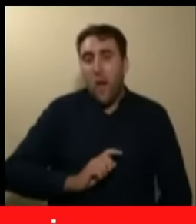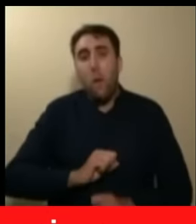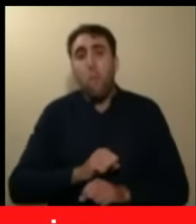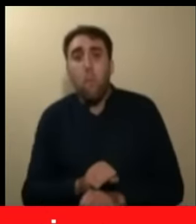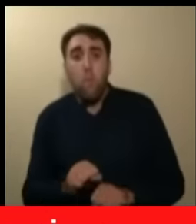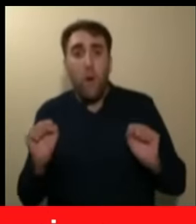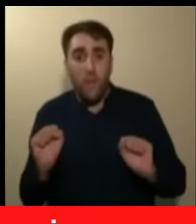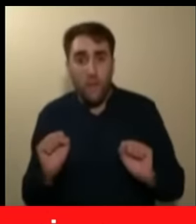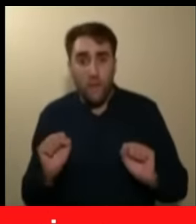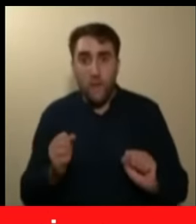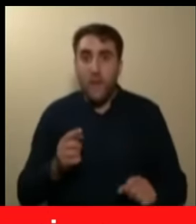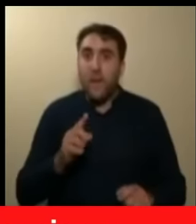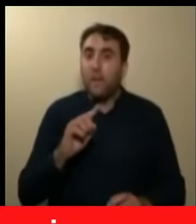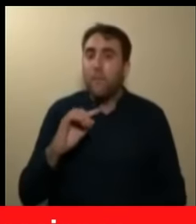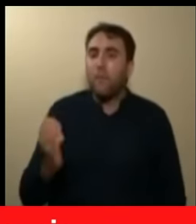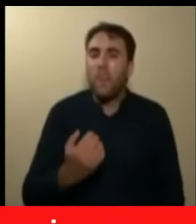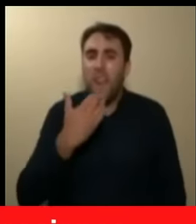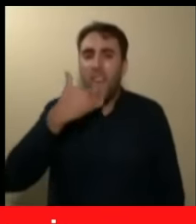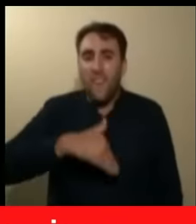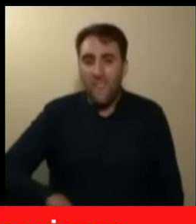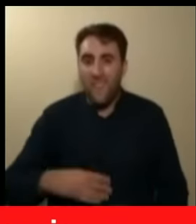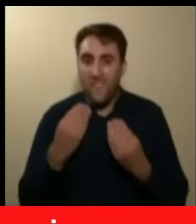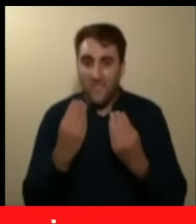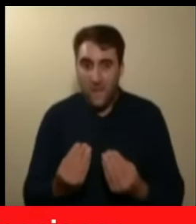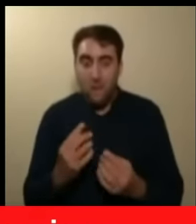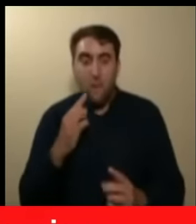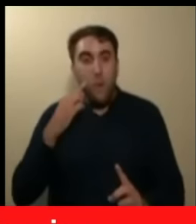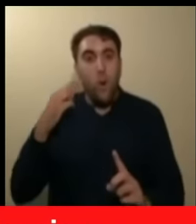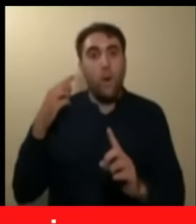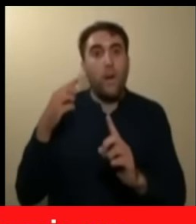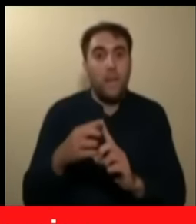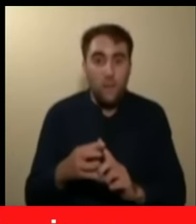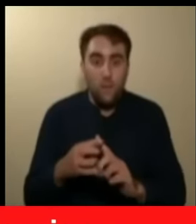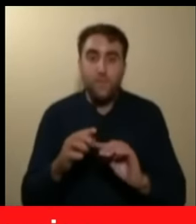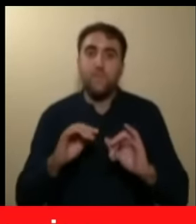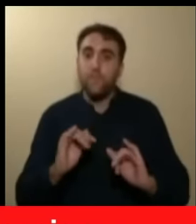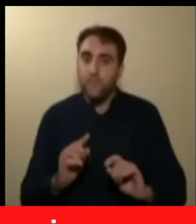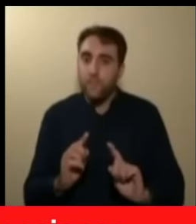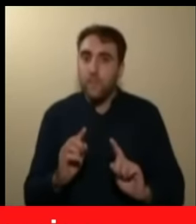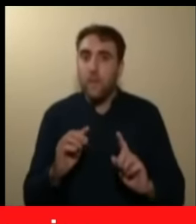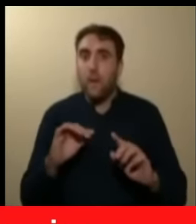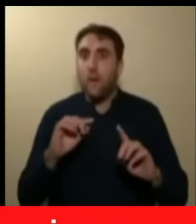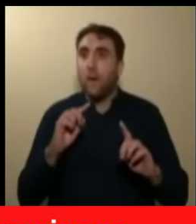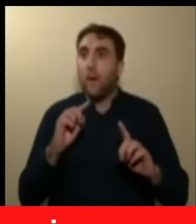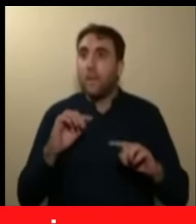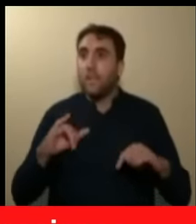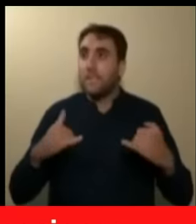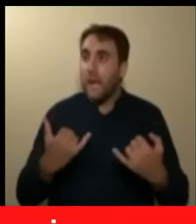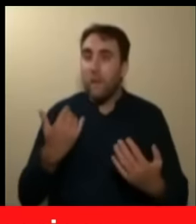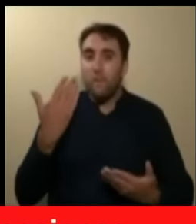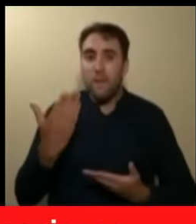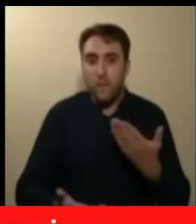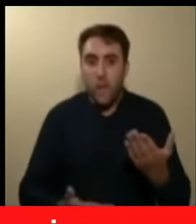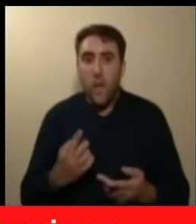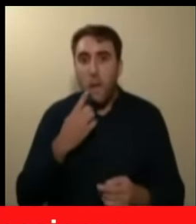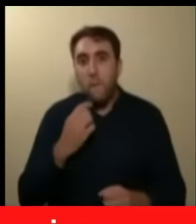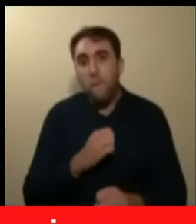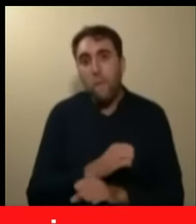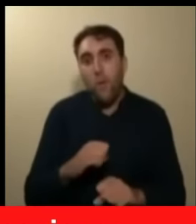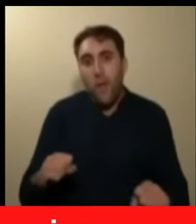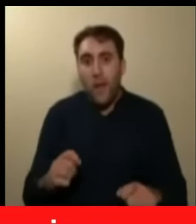a la hora de entender que el objetivo que se tenía y que se tiene justamente es poderle